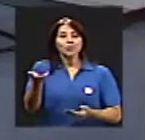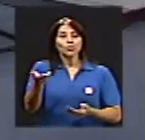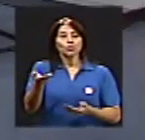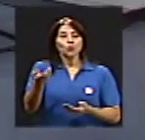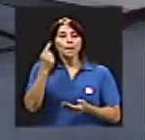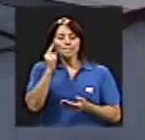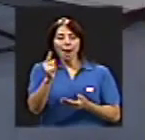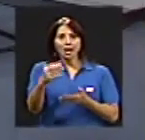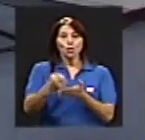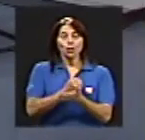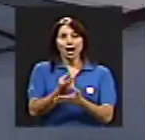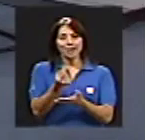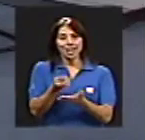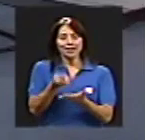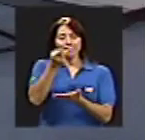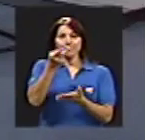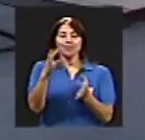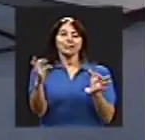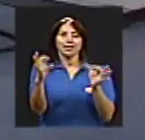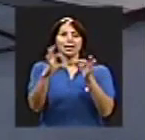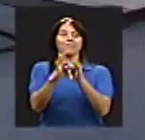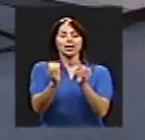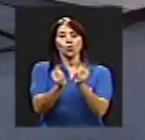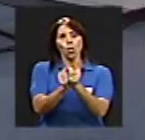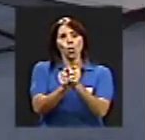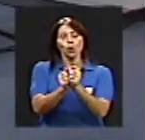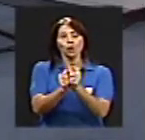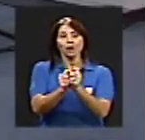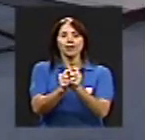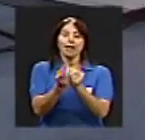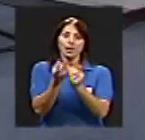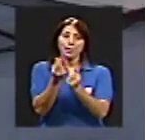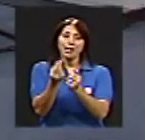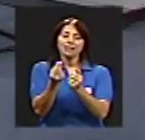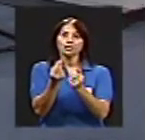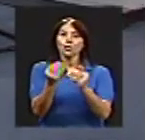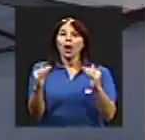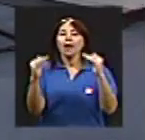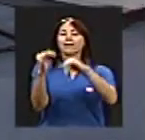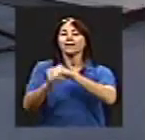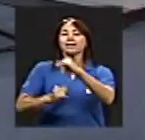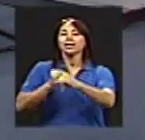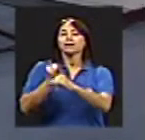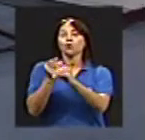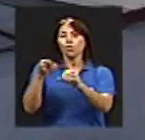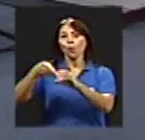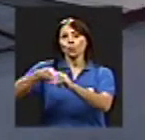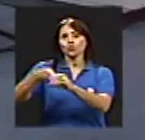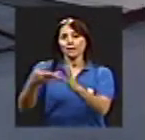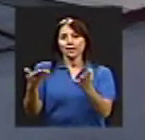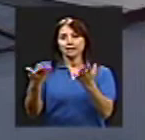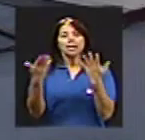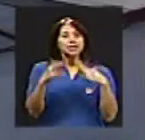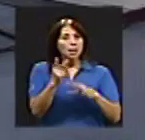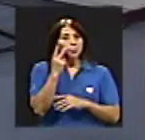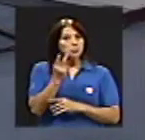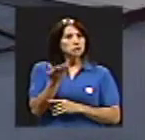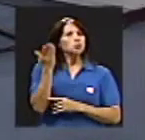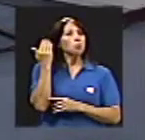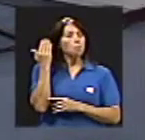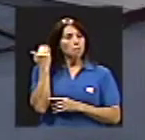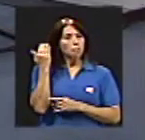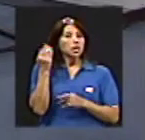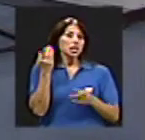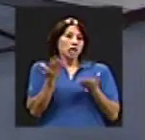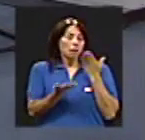costo tiene que ver con el precio de los combustibles. Consecuentemente, ya hemos visto en varias ocasiones, y probablemente